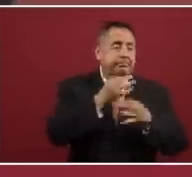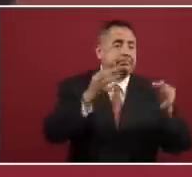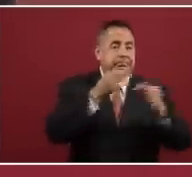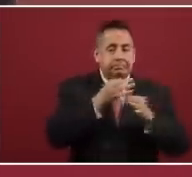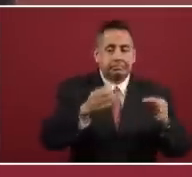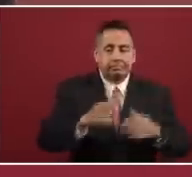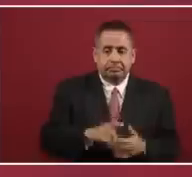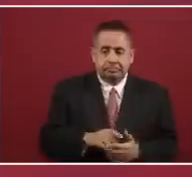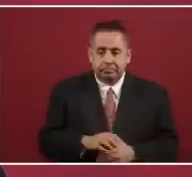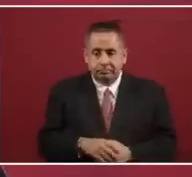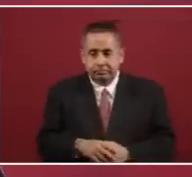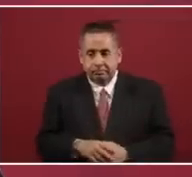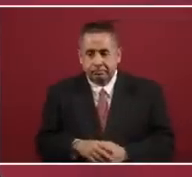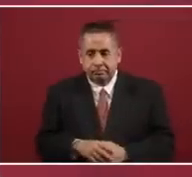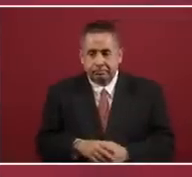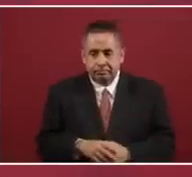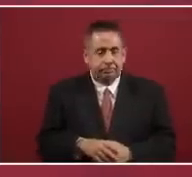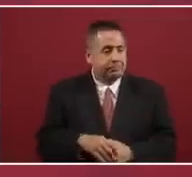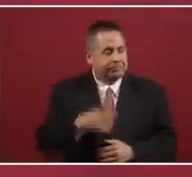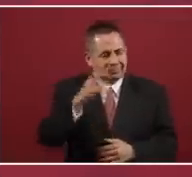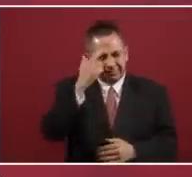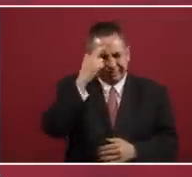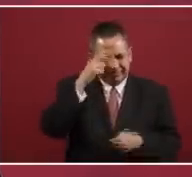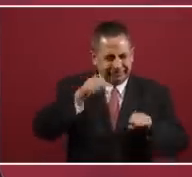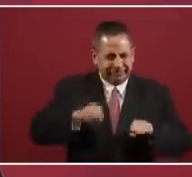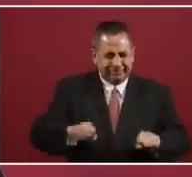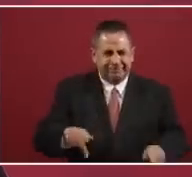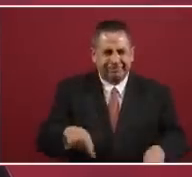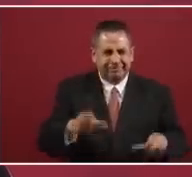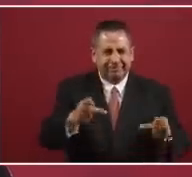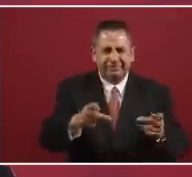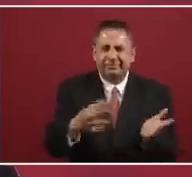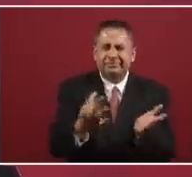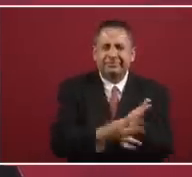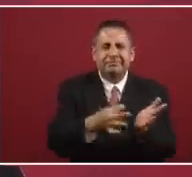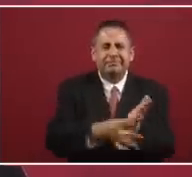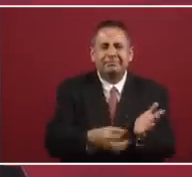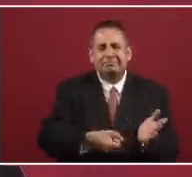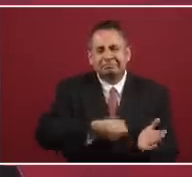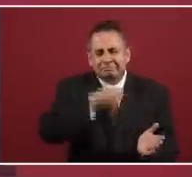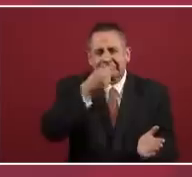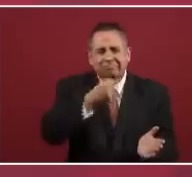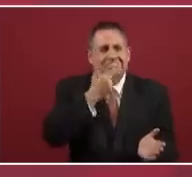tienen de fierro viejo que venda? ¿Sí?